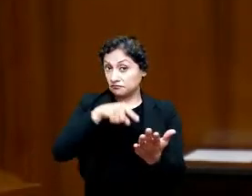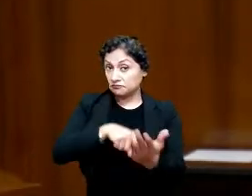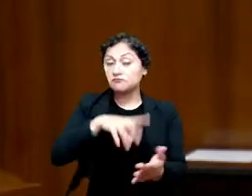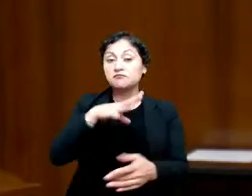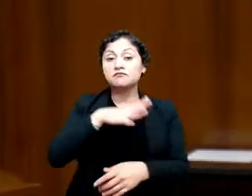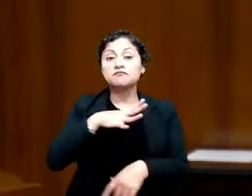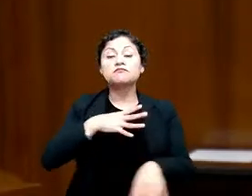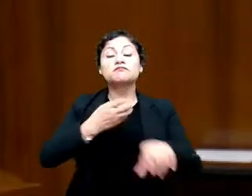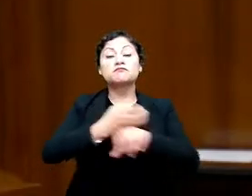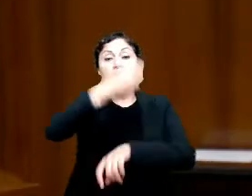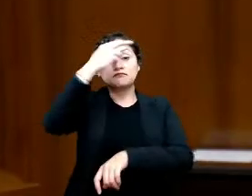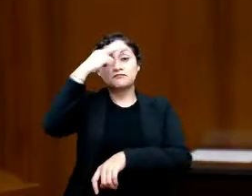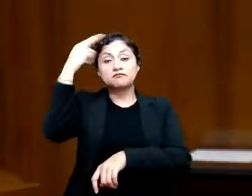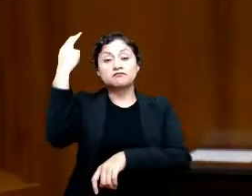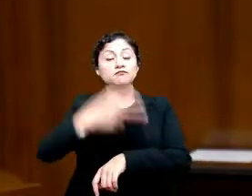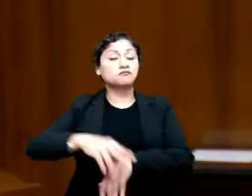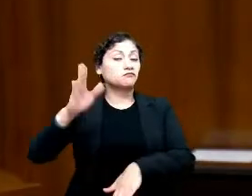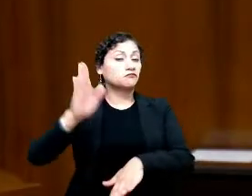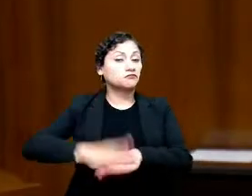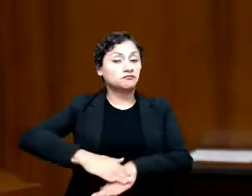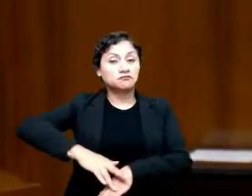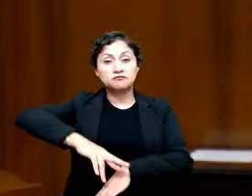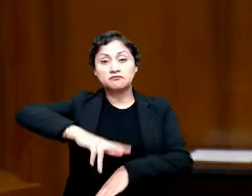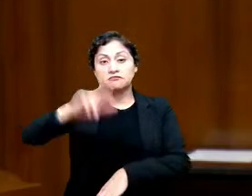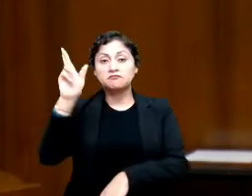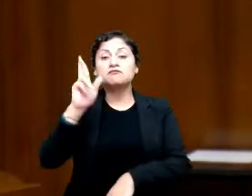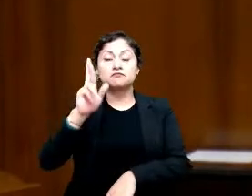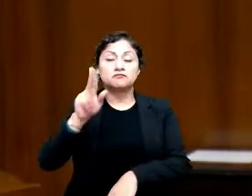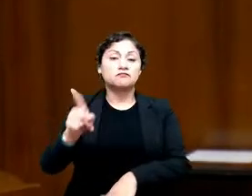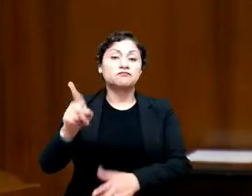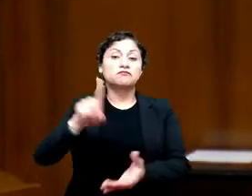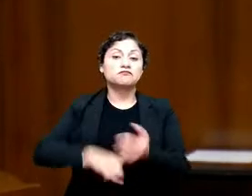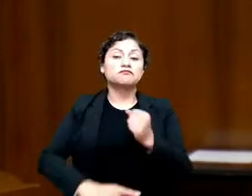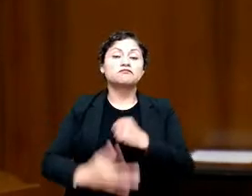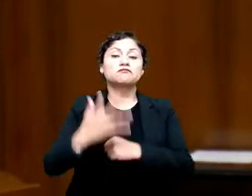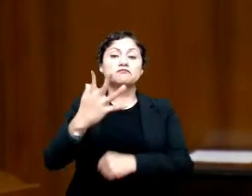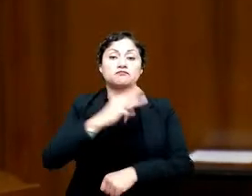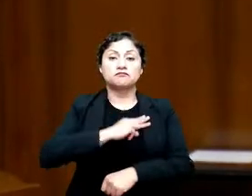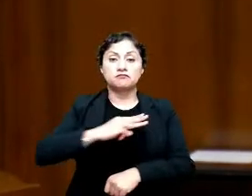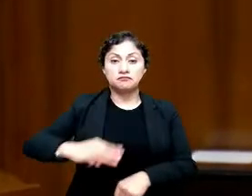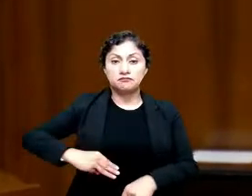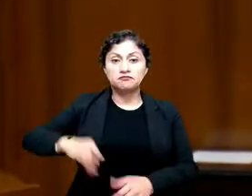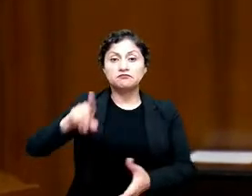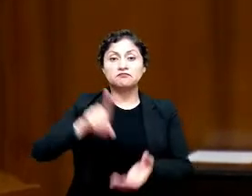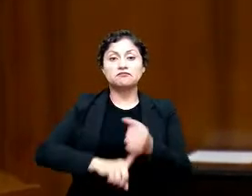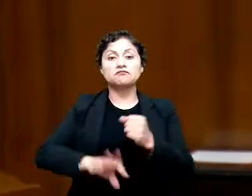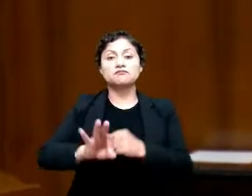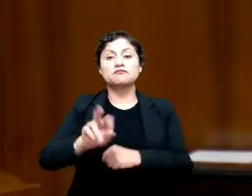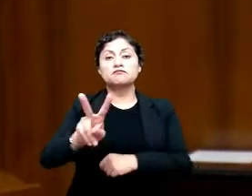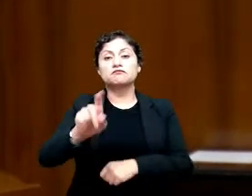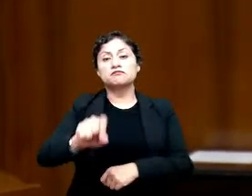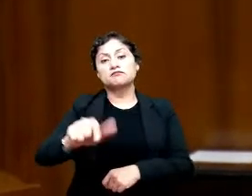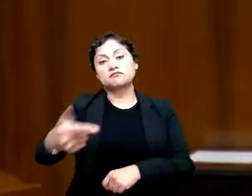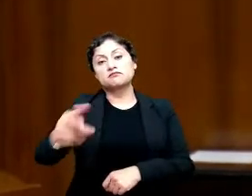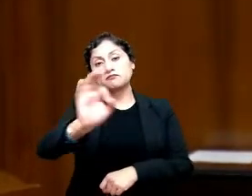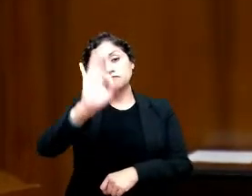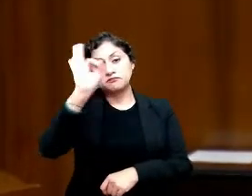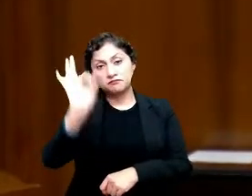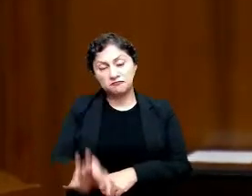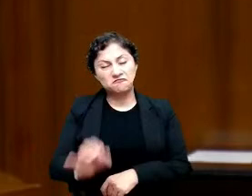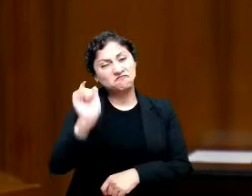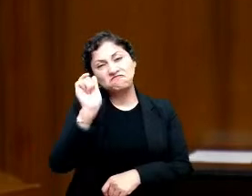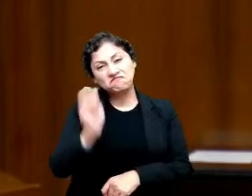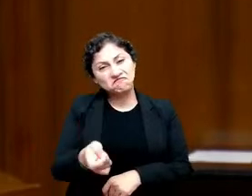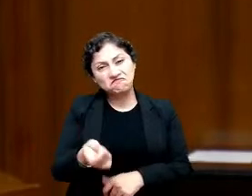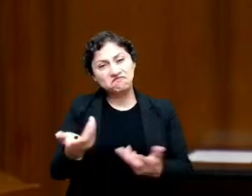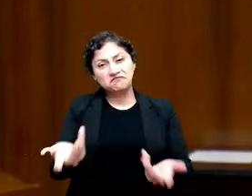fue la entidad con mayor número de municipios, 5, con un porcentaje de 42.7%, que se traduce